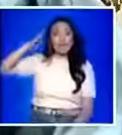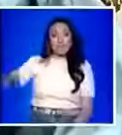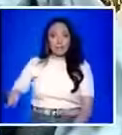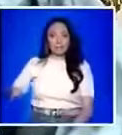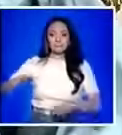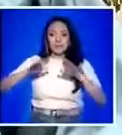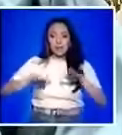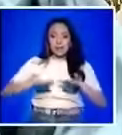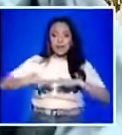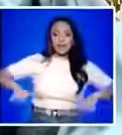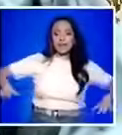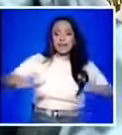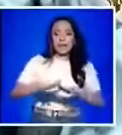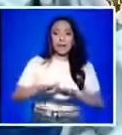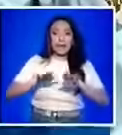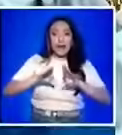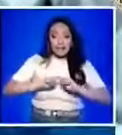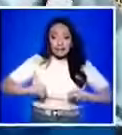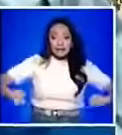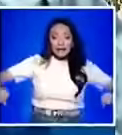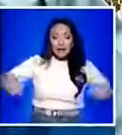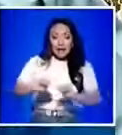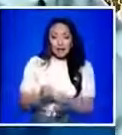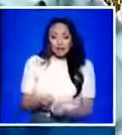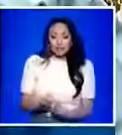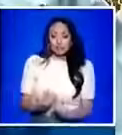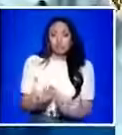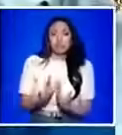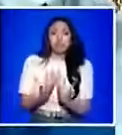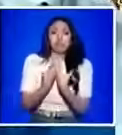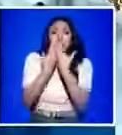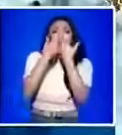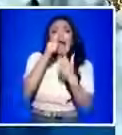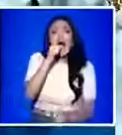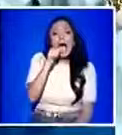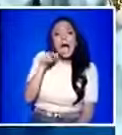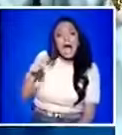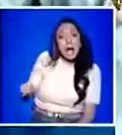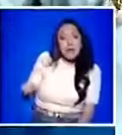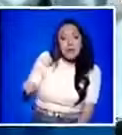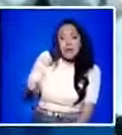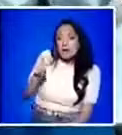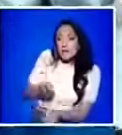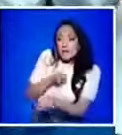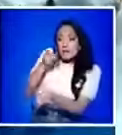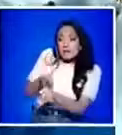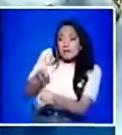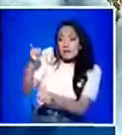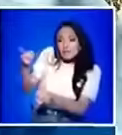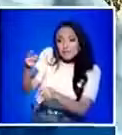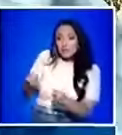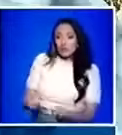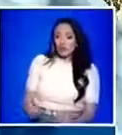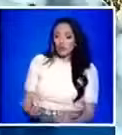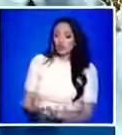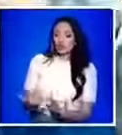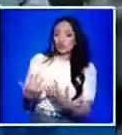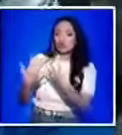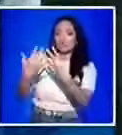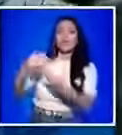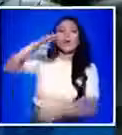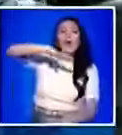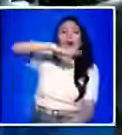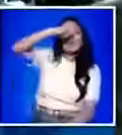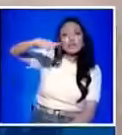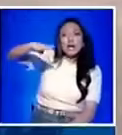en realidad es un agua que proviene de los páramos, en este caso específico de las estribaciones tanto del Cerro Sincholagua como del